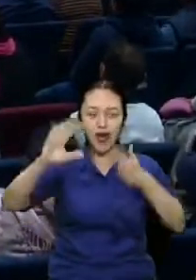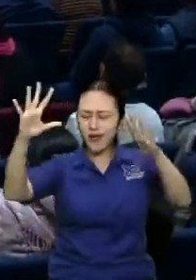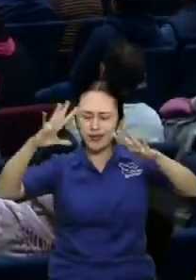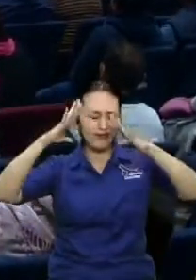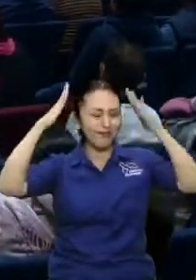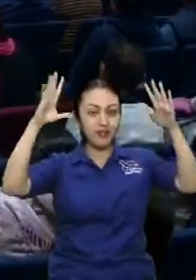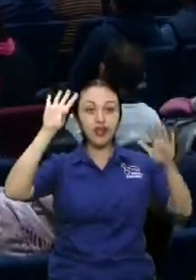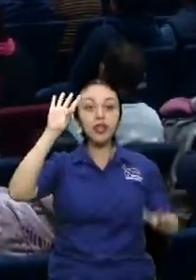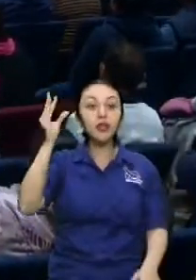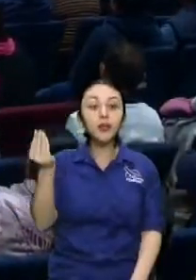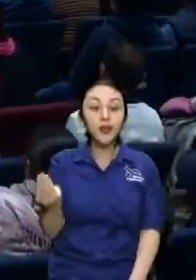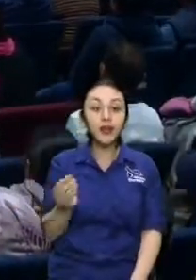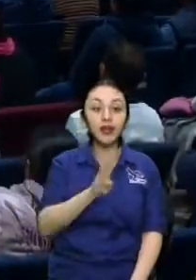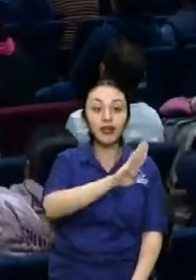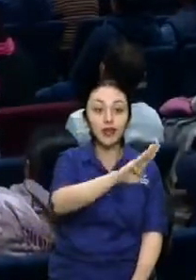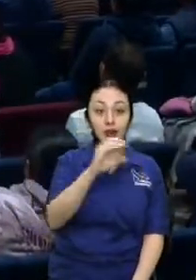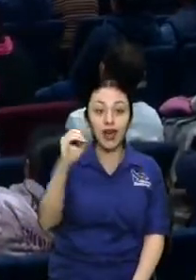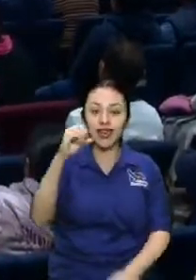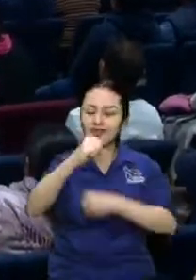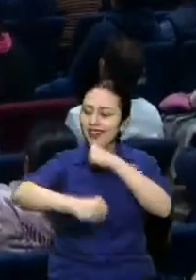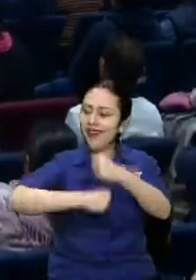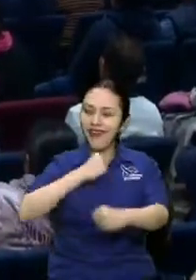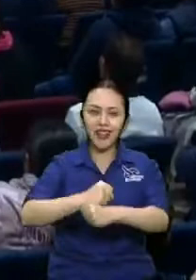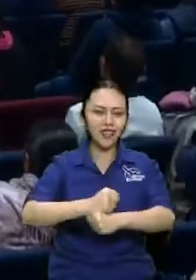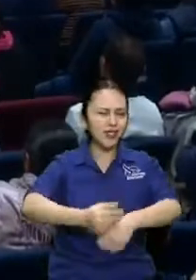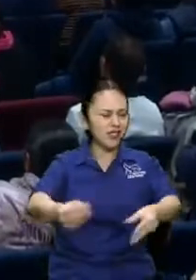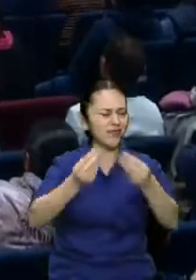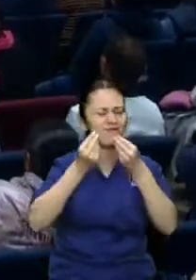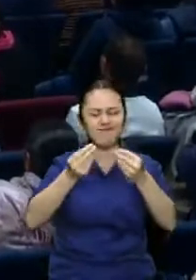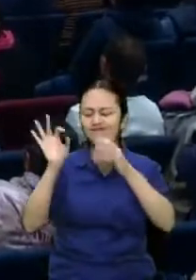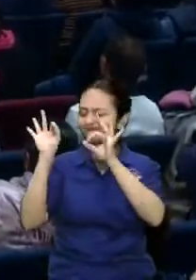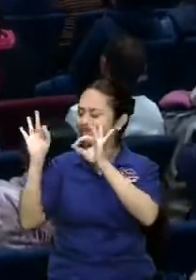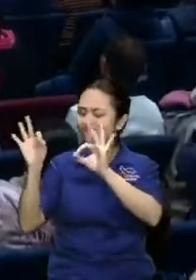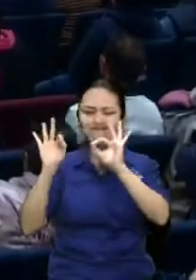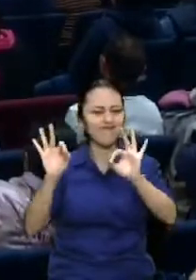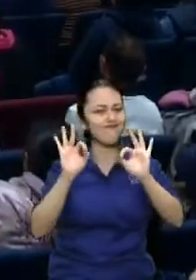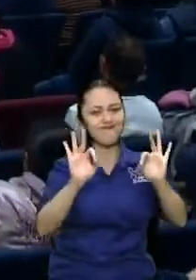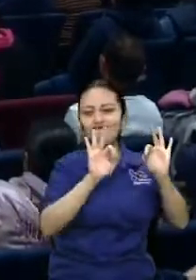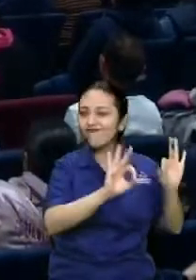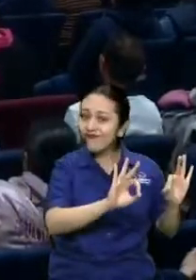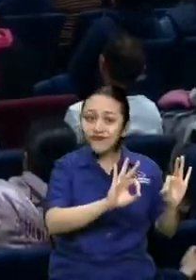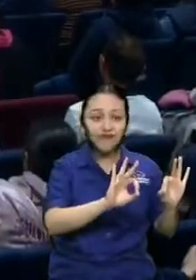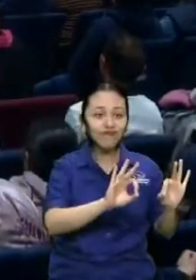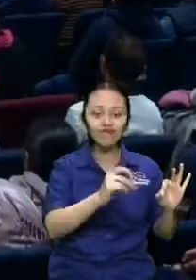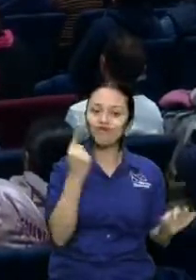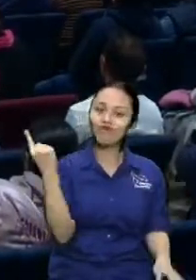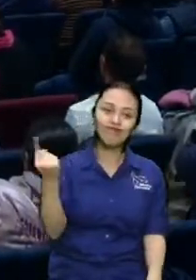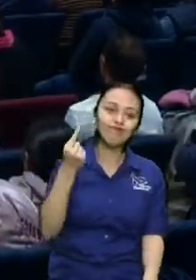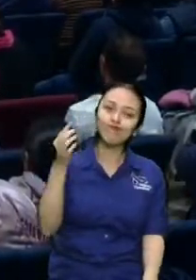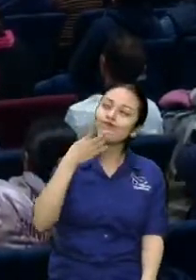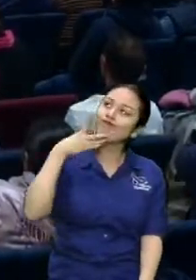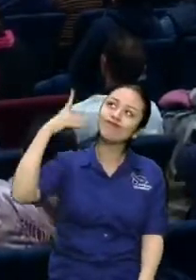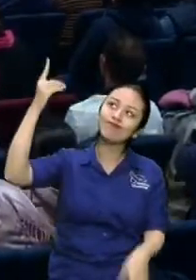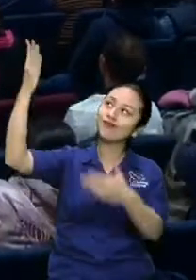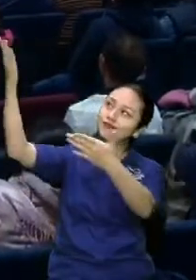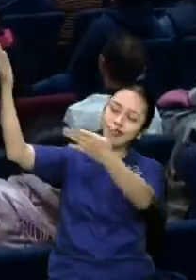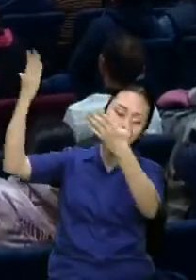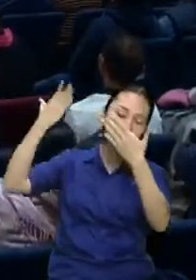40 años, tantas predicaciones, ¿sí? Tiene que ser una fuente que venga de Dios, ¿no? Porque bueno,